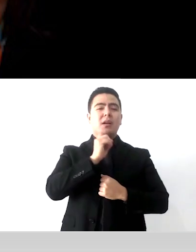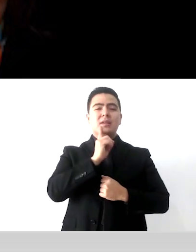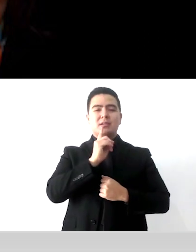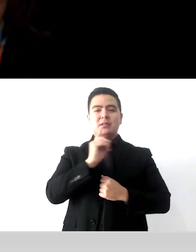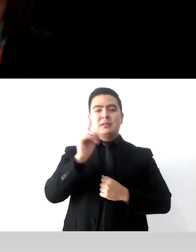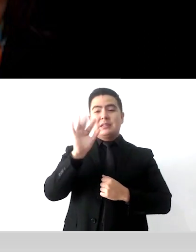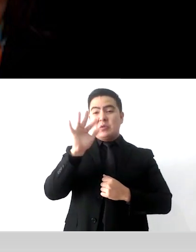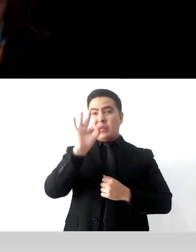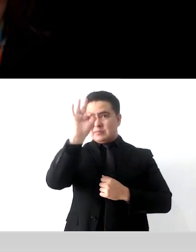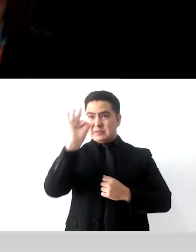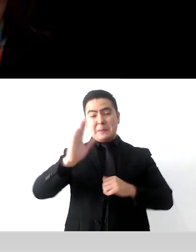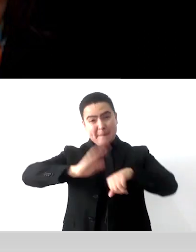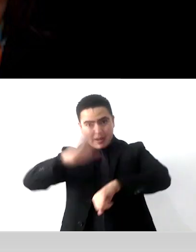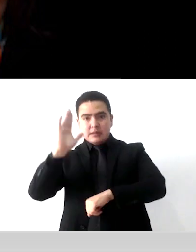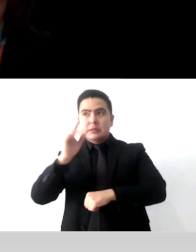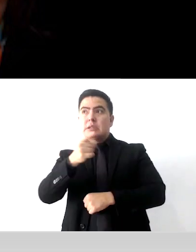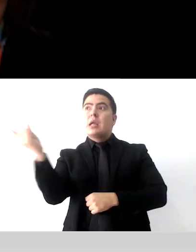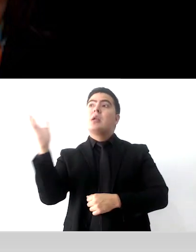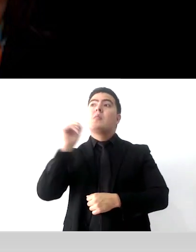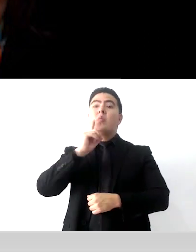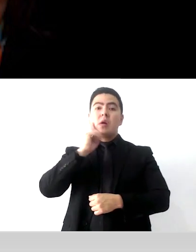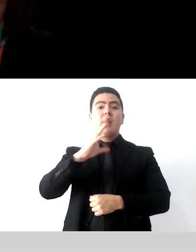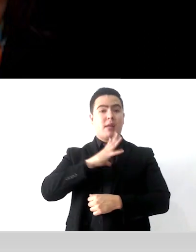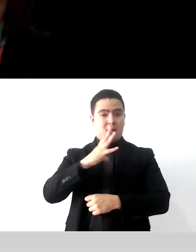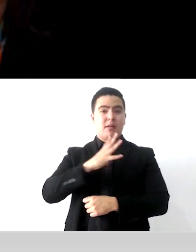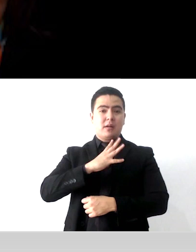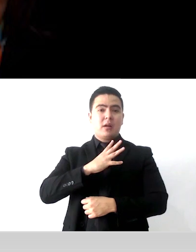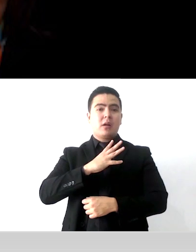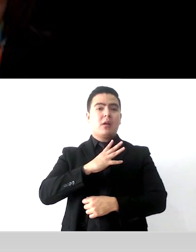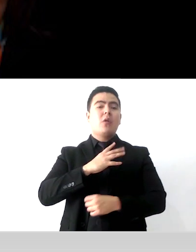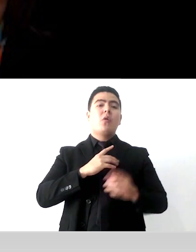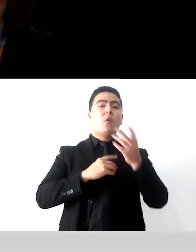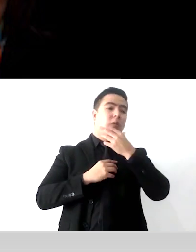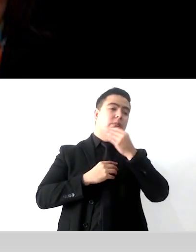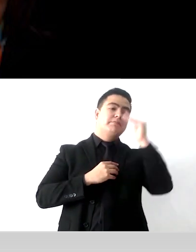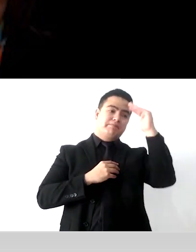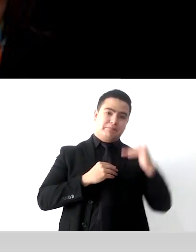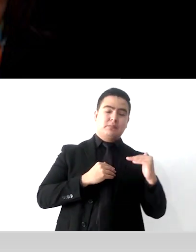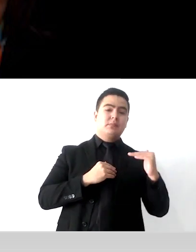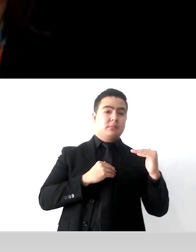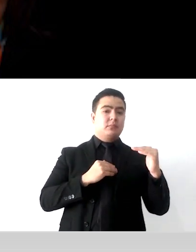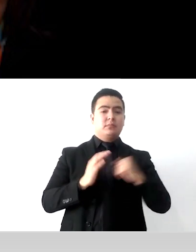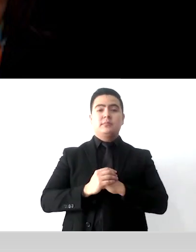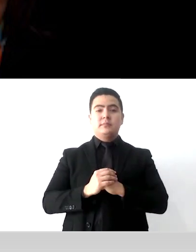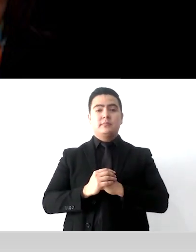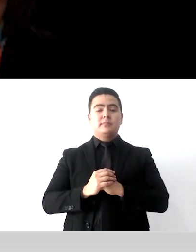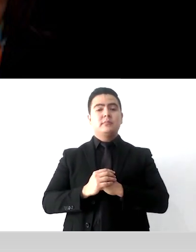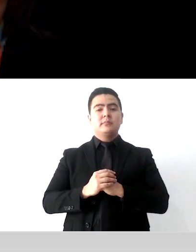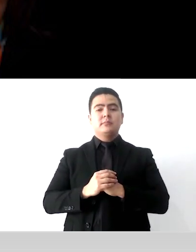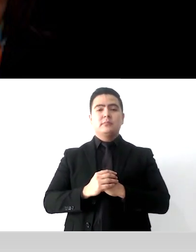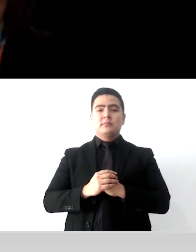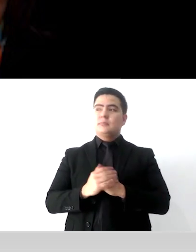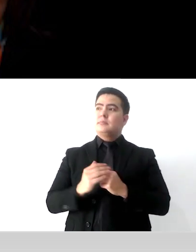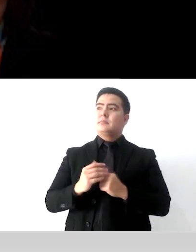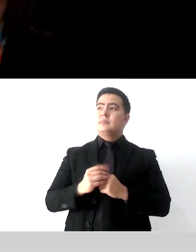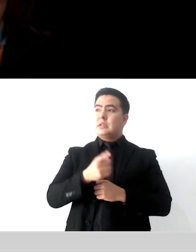en los estados, en los países, en el mundo. Y sin embargo, nuestra representación política no está en esa misma proporción. Así es, vamos